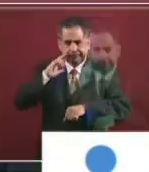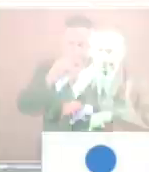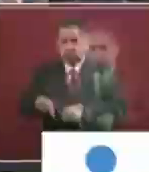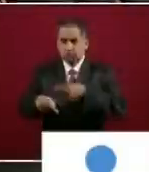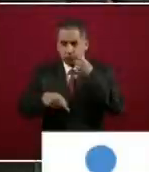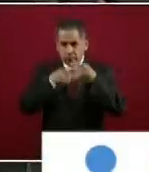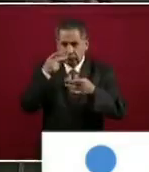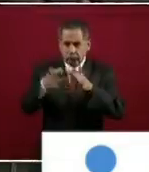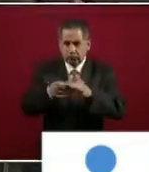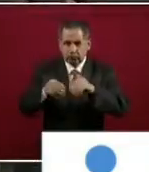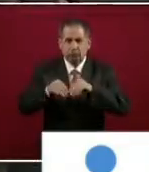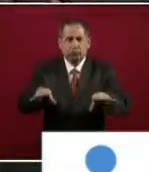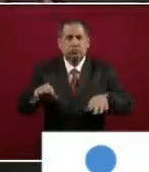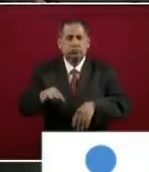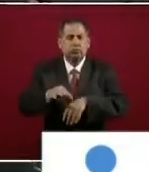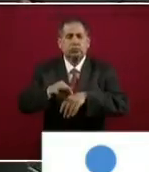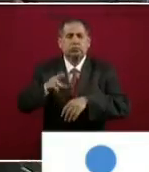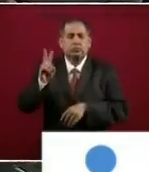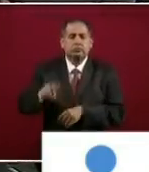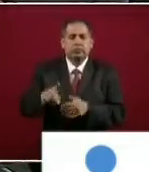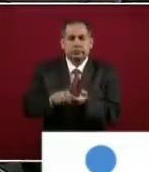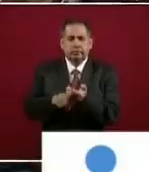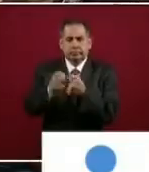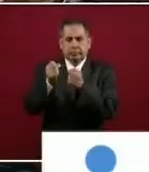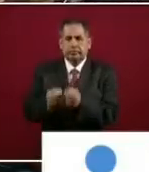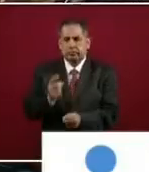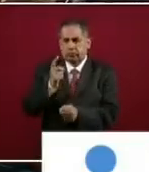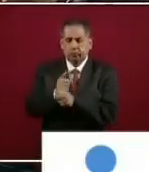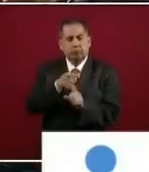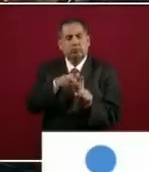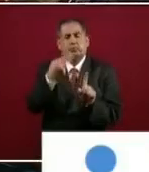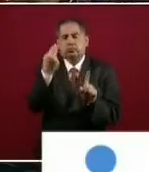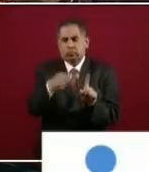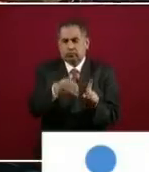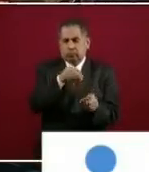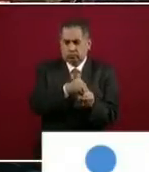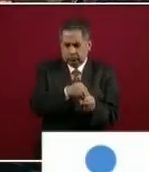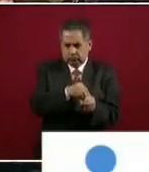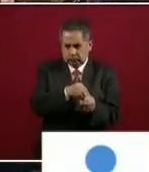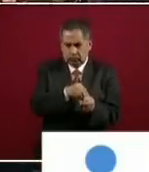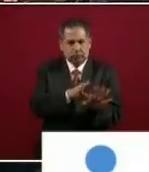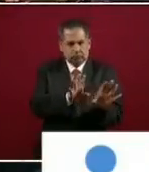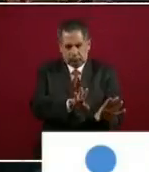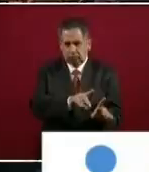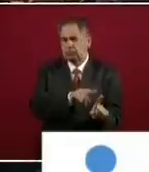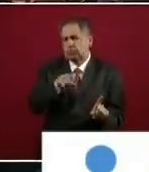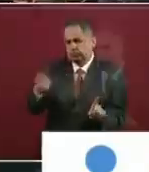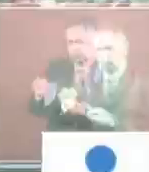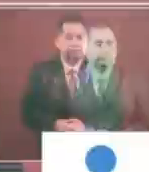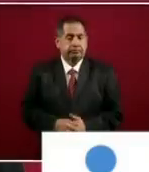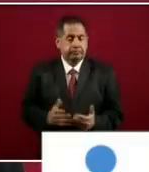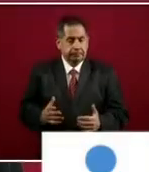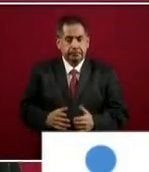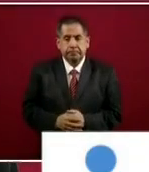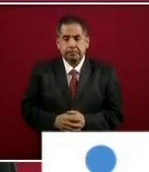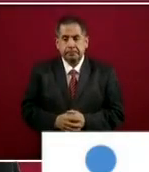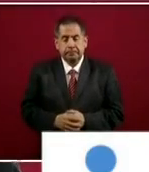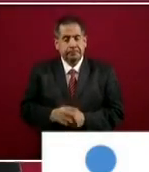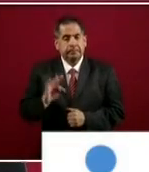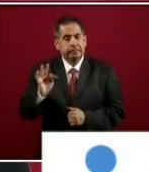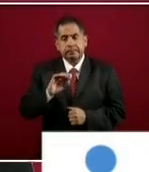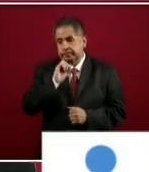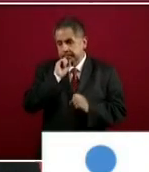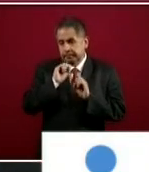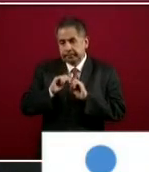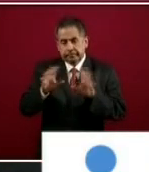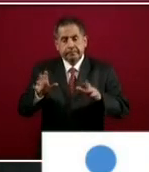responsabilidad. Sin embargo, considero que todos los servidores públicos corren riesgo. Y desde luego que tenemos